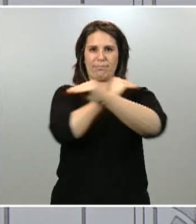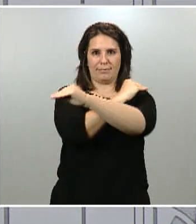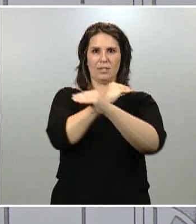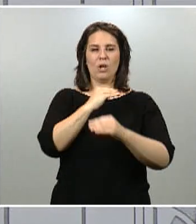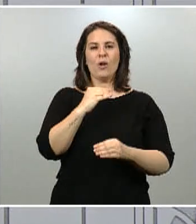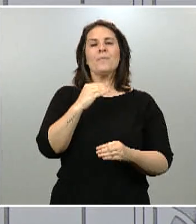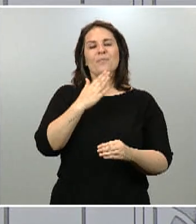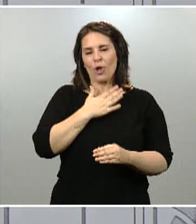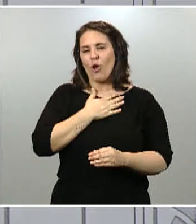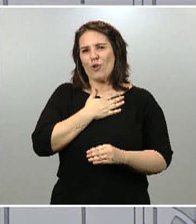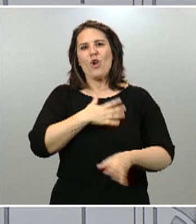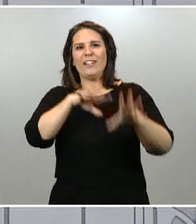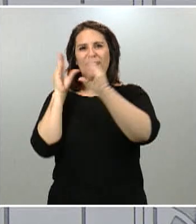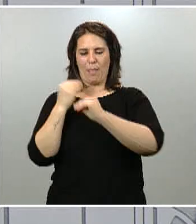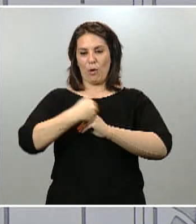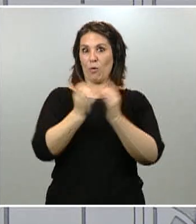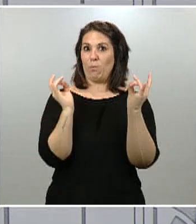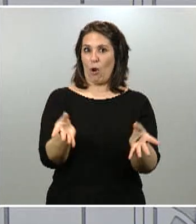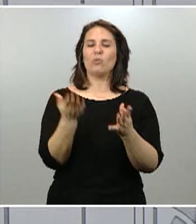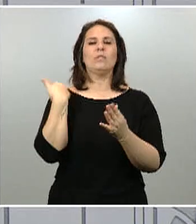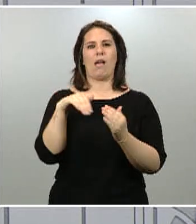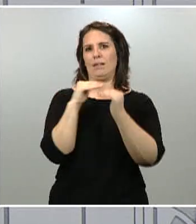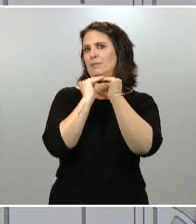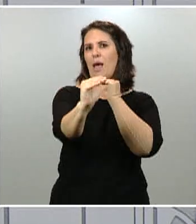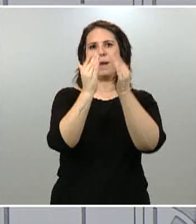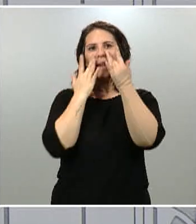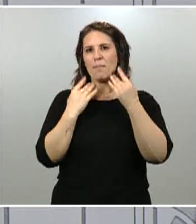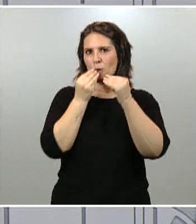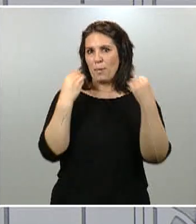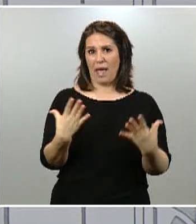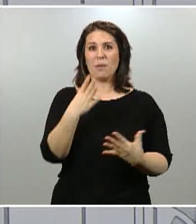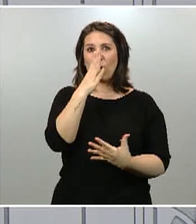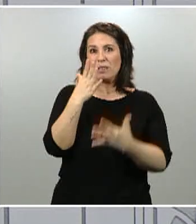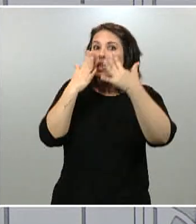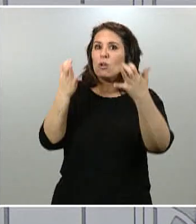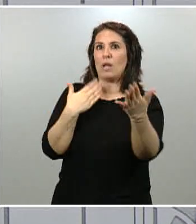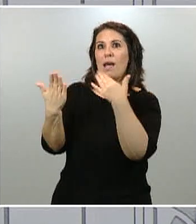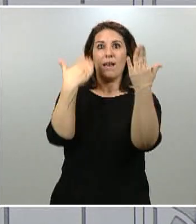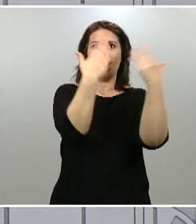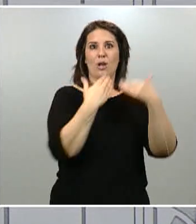se estabilizarán en muy breve con las conversaciones que tenemos con las comunidades autónomas.